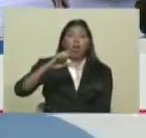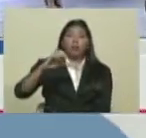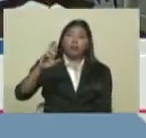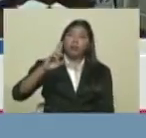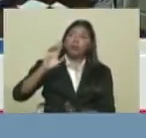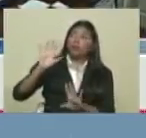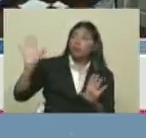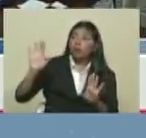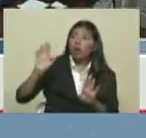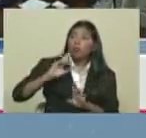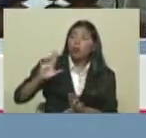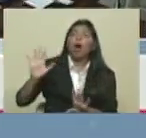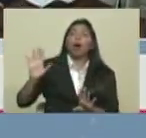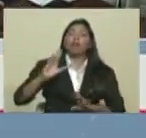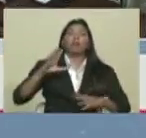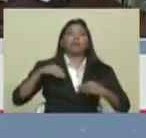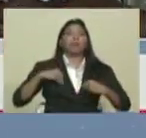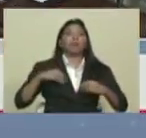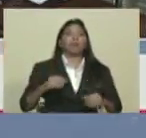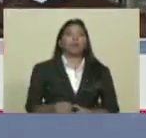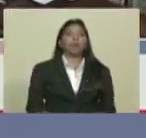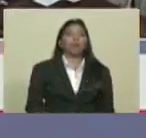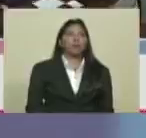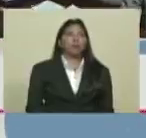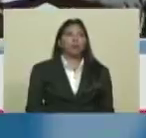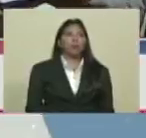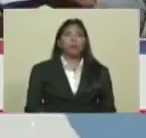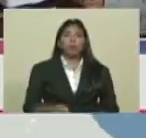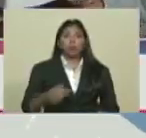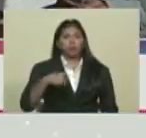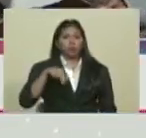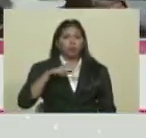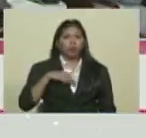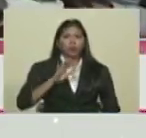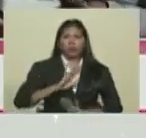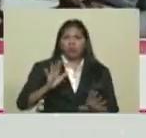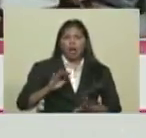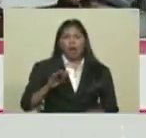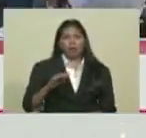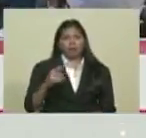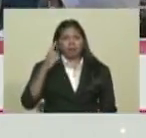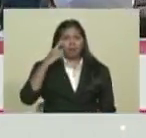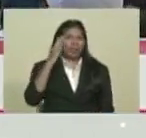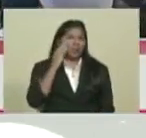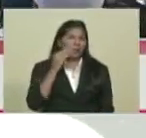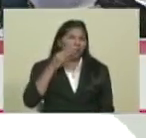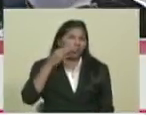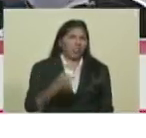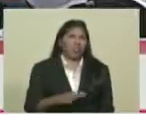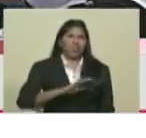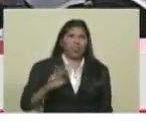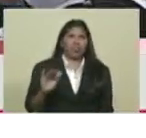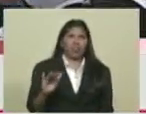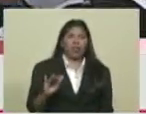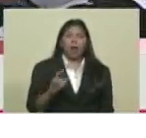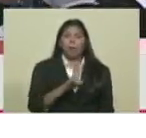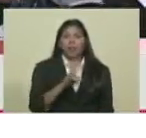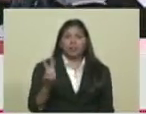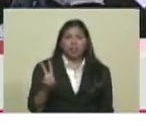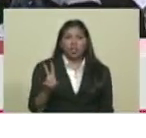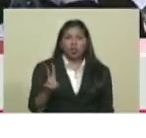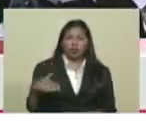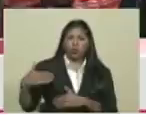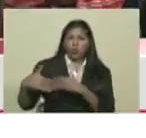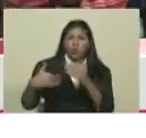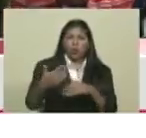sencillo. Nosotros sabemos qué decimos. Estamos probados en 22 procesos electorales. Y mañana, lunes, a